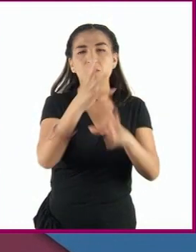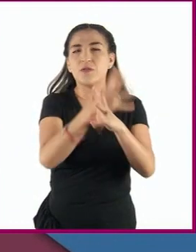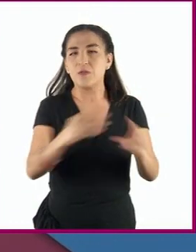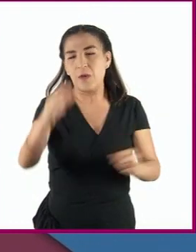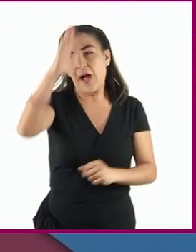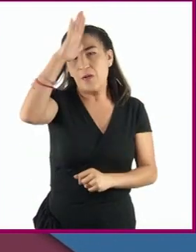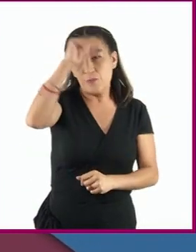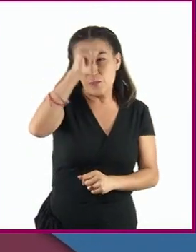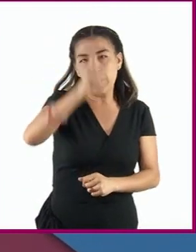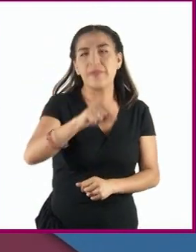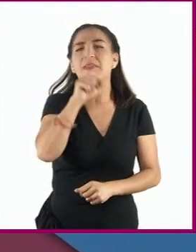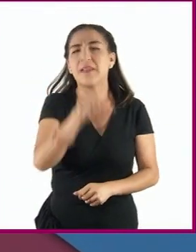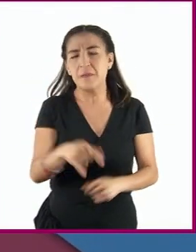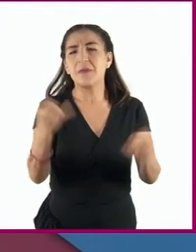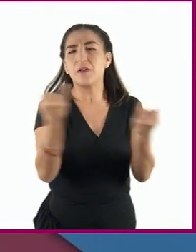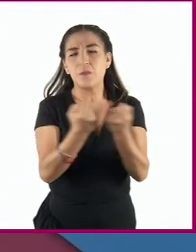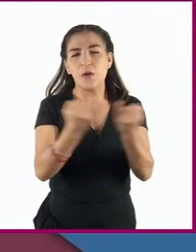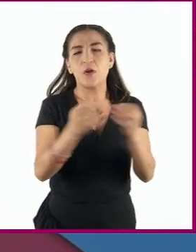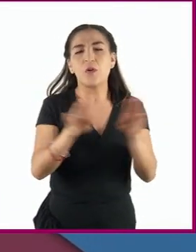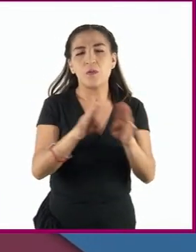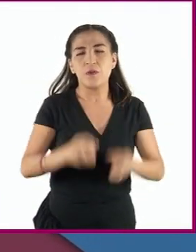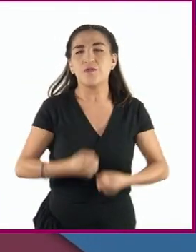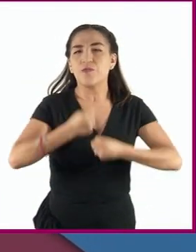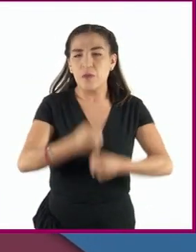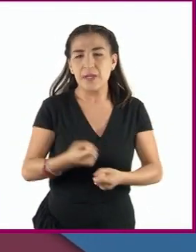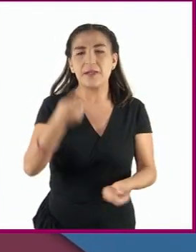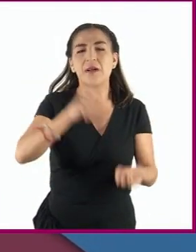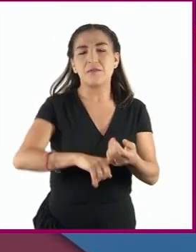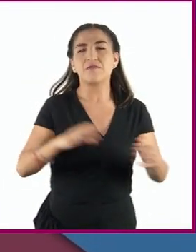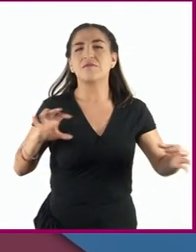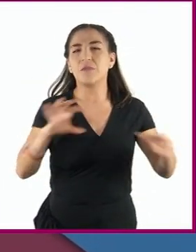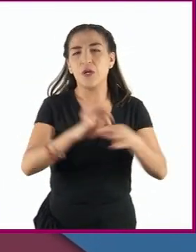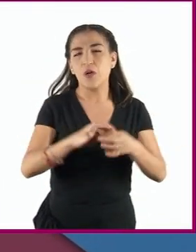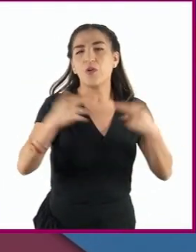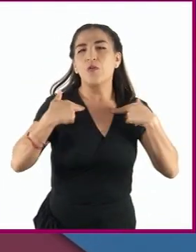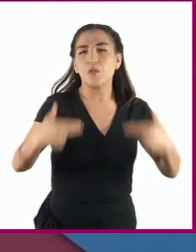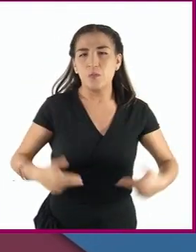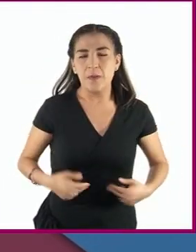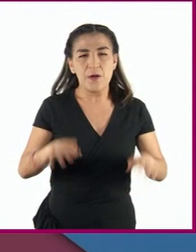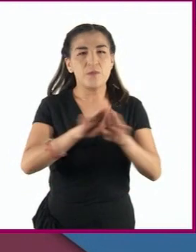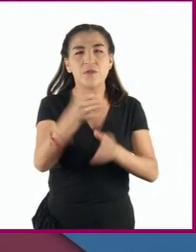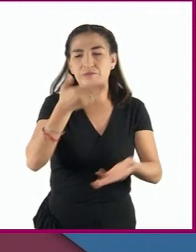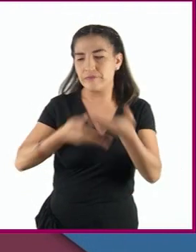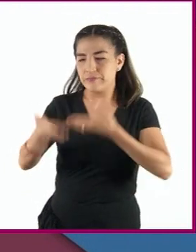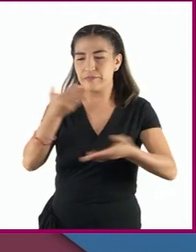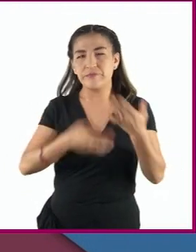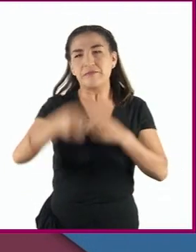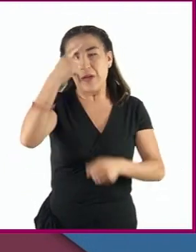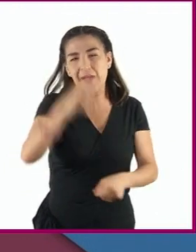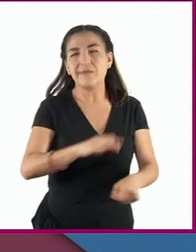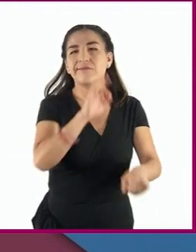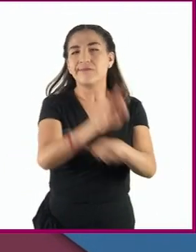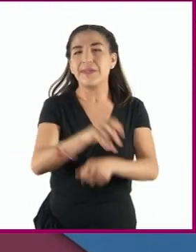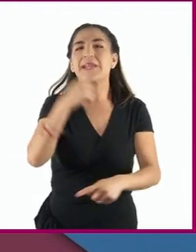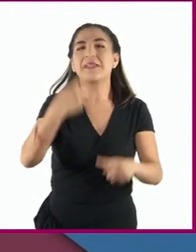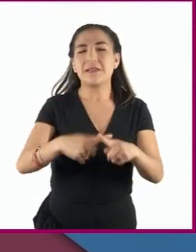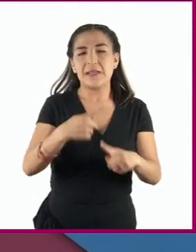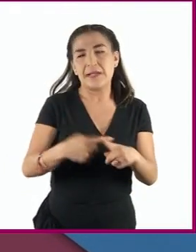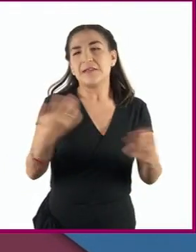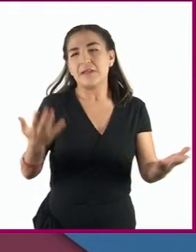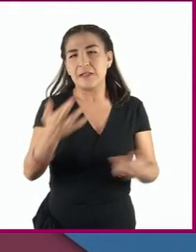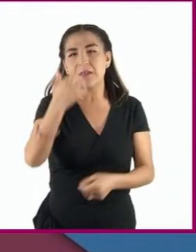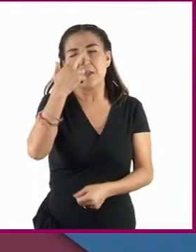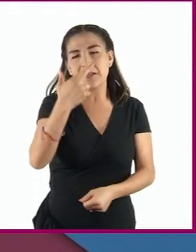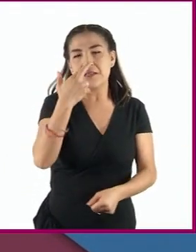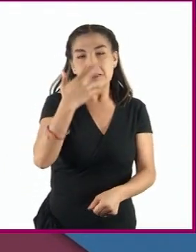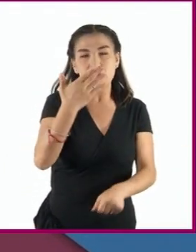solución. Asimismo, se fortalecen las relaciones humanas, favoreciendo a todas las partes involucradas, siempre que se logre